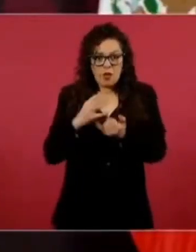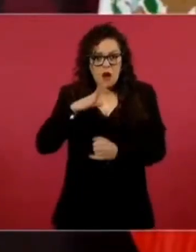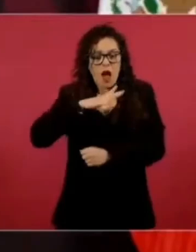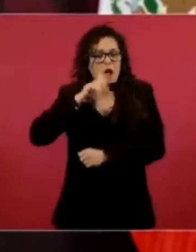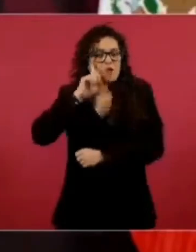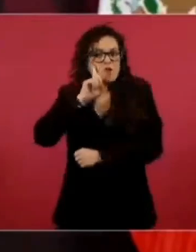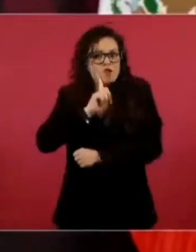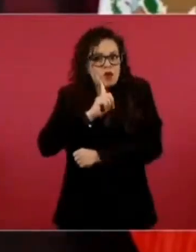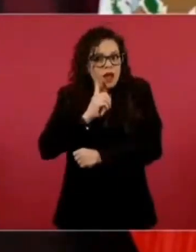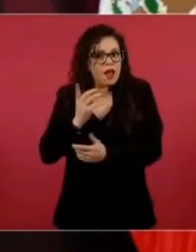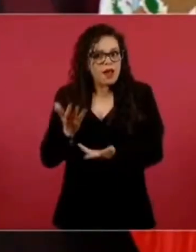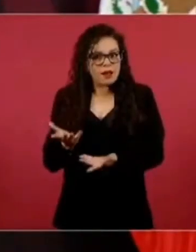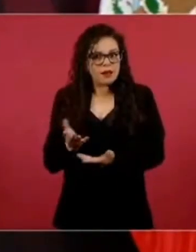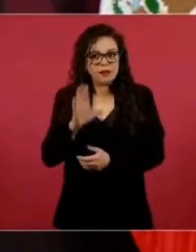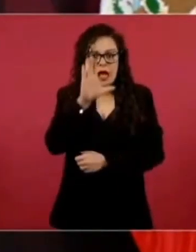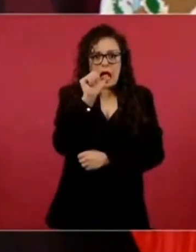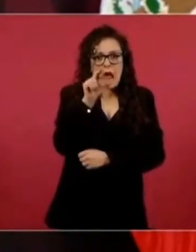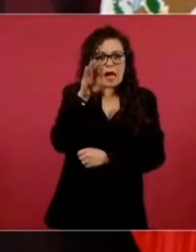Cerdán,